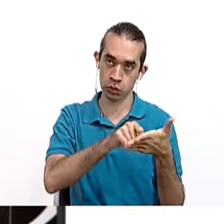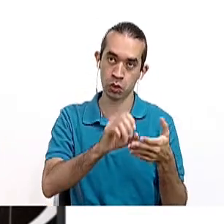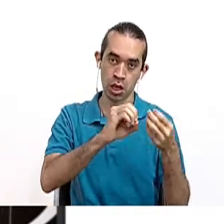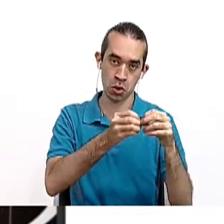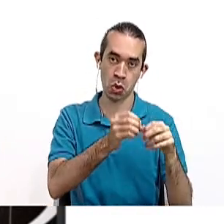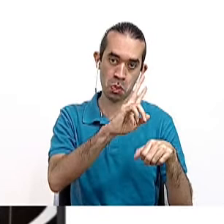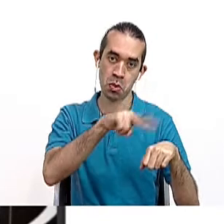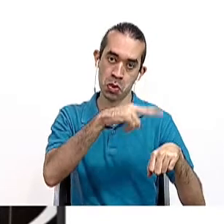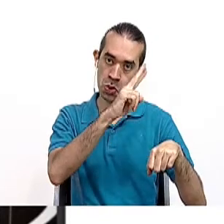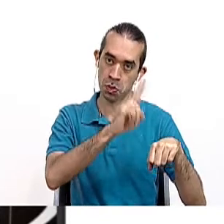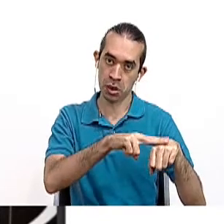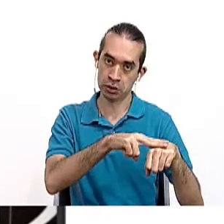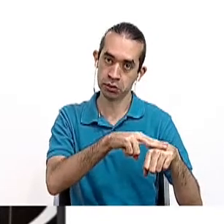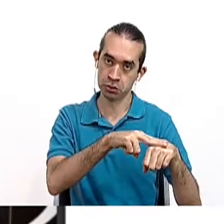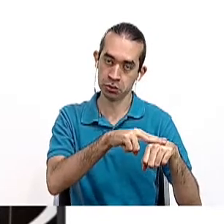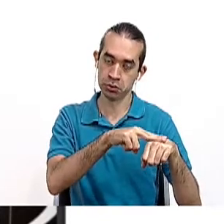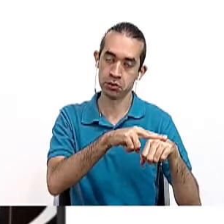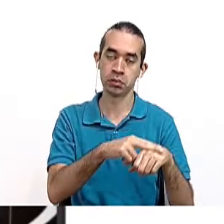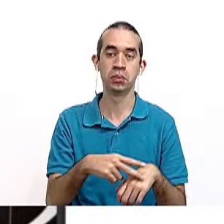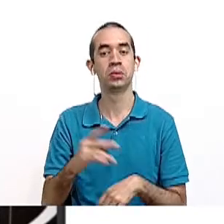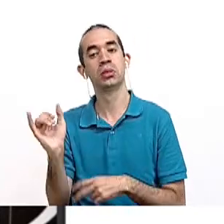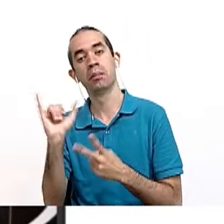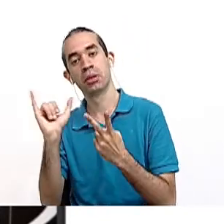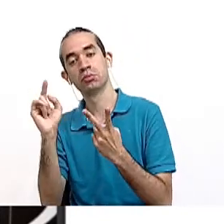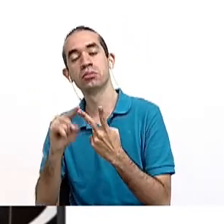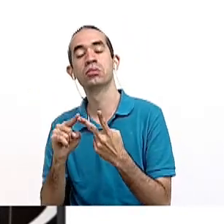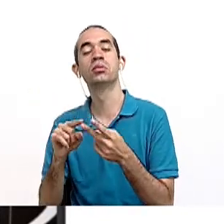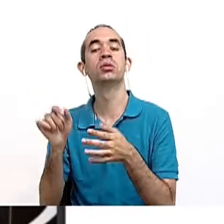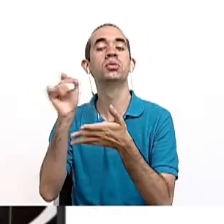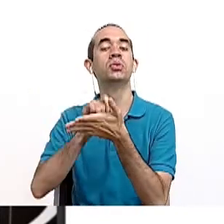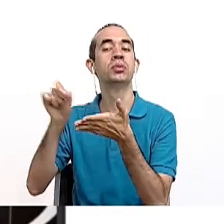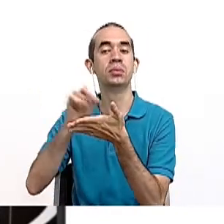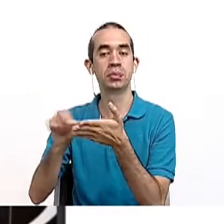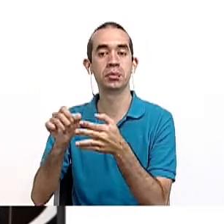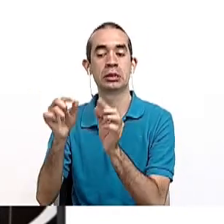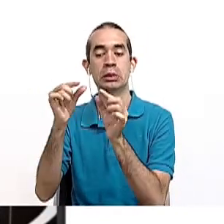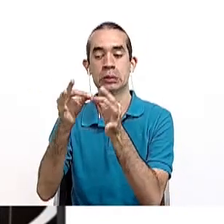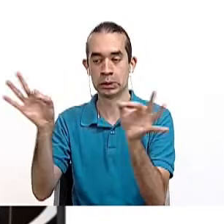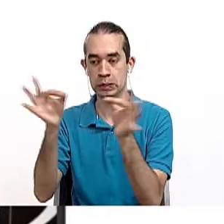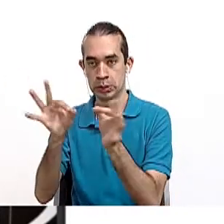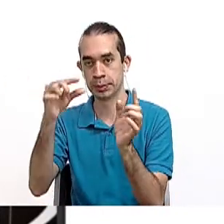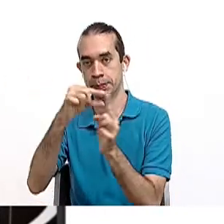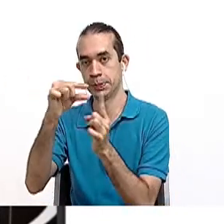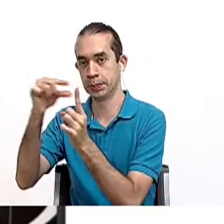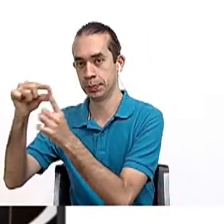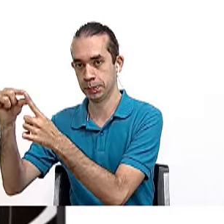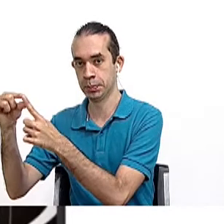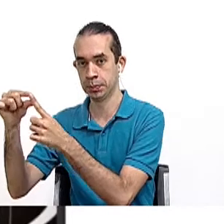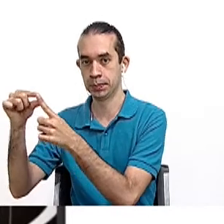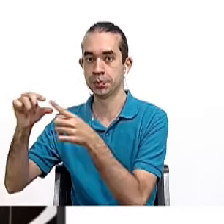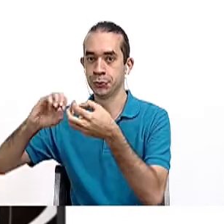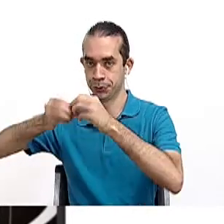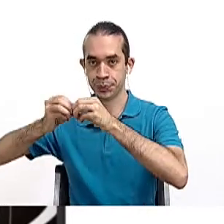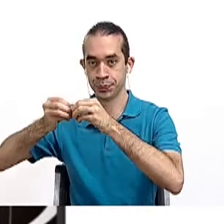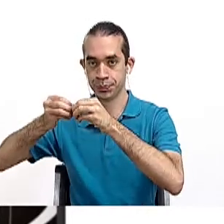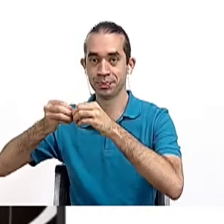es decir, en números, como también la escritura en palabras, palabras